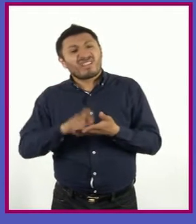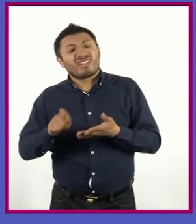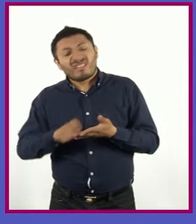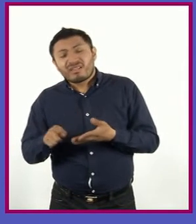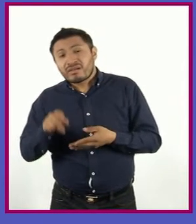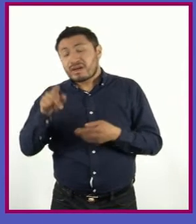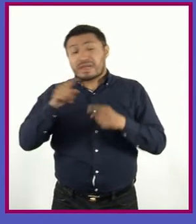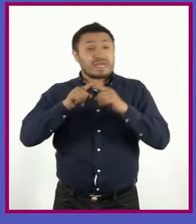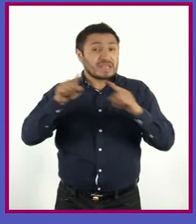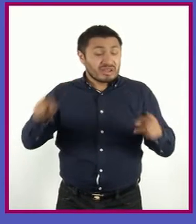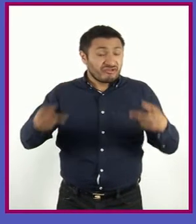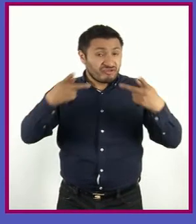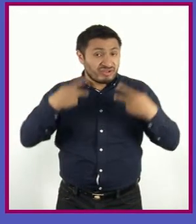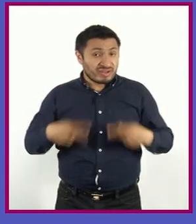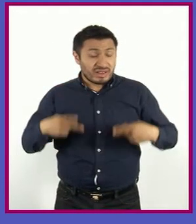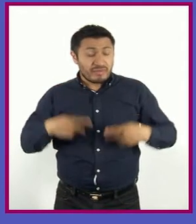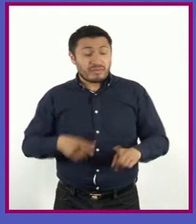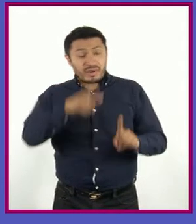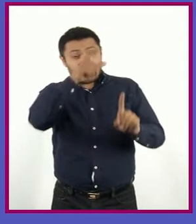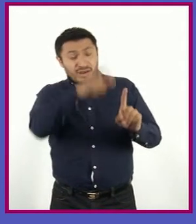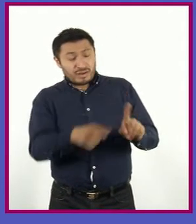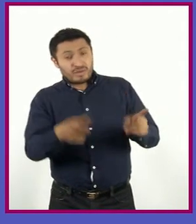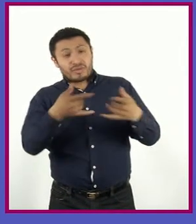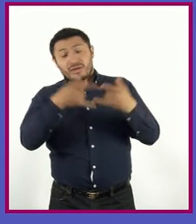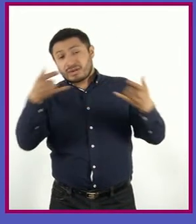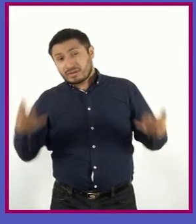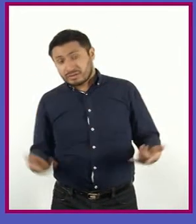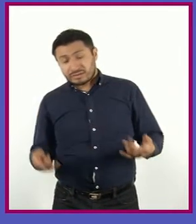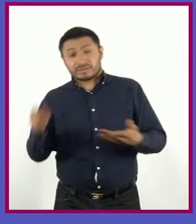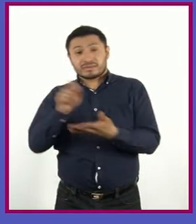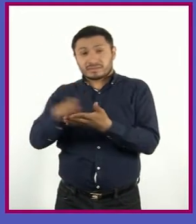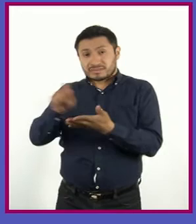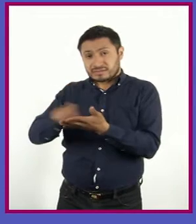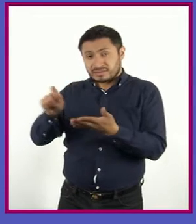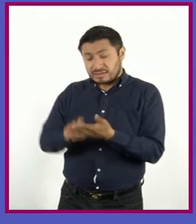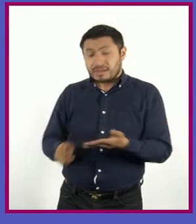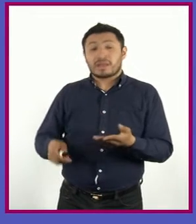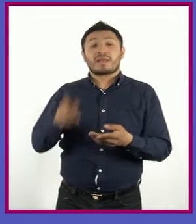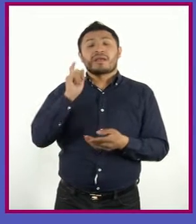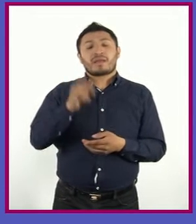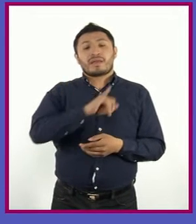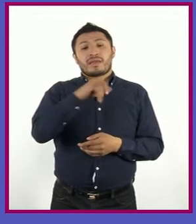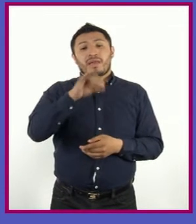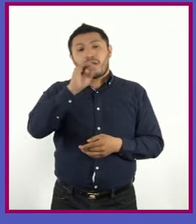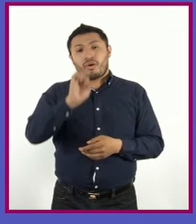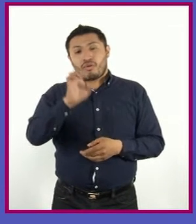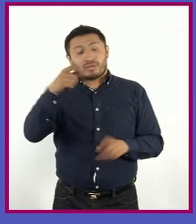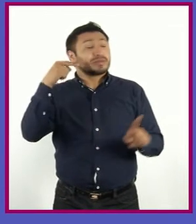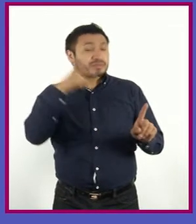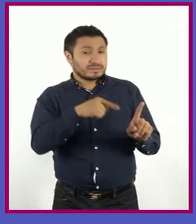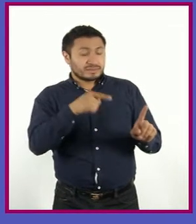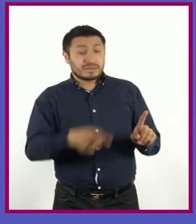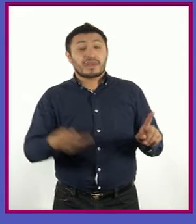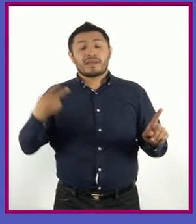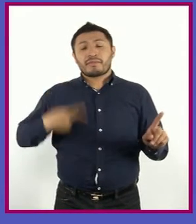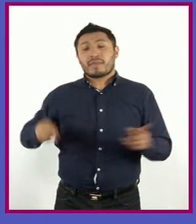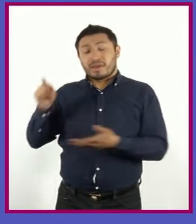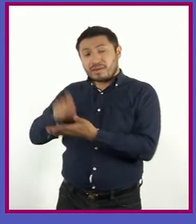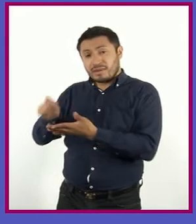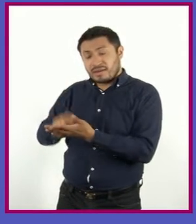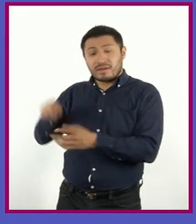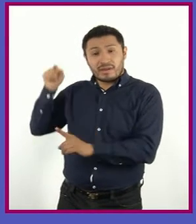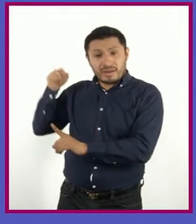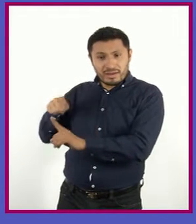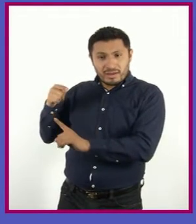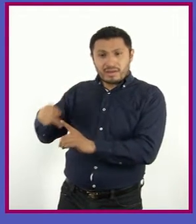es la misma persona de quien se habla. El texto hace referencia a José Arnulfo Castorena y quien escribe de él es